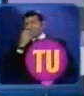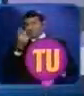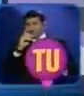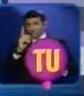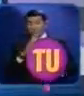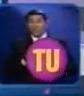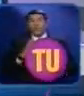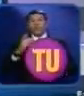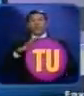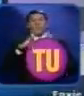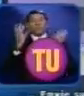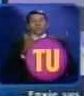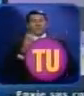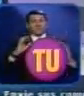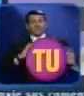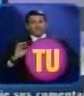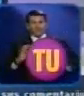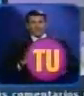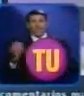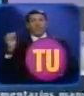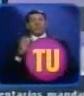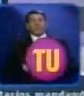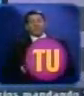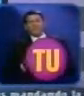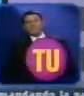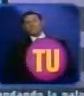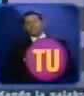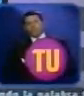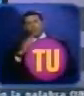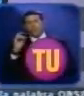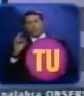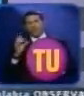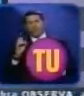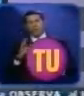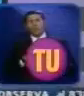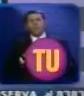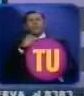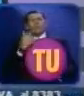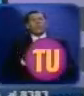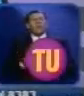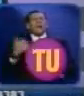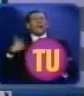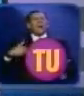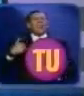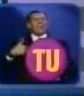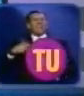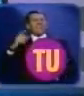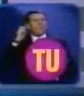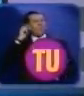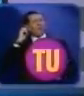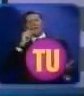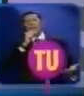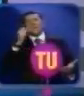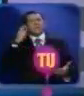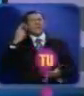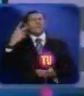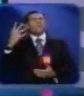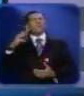mundo del espectáculo nuevamente está de luto tras el lamentable fallecimiento de la cantante argentina Mercedes Sosa.